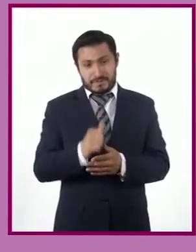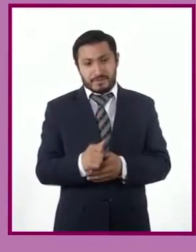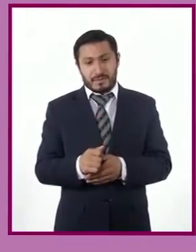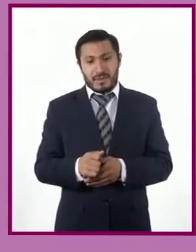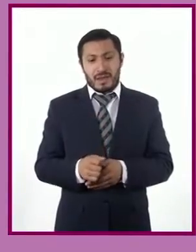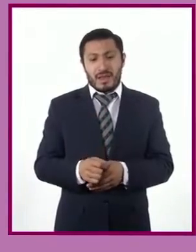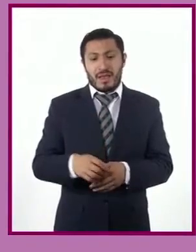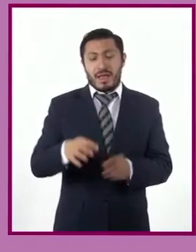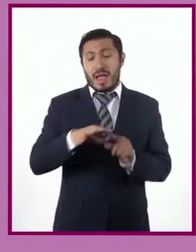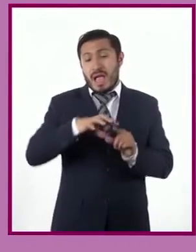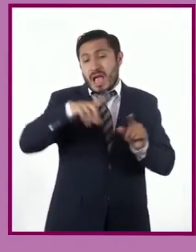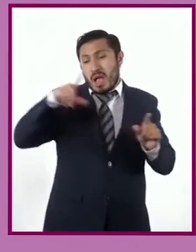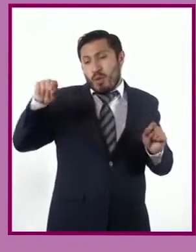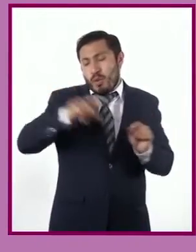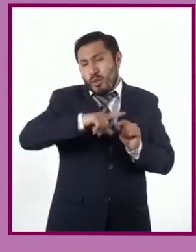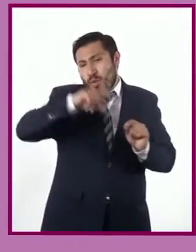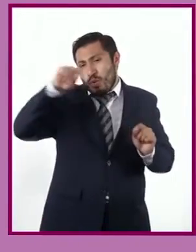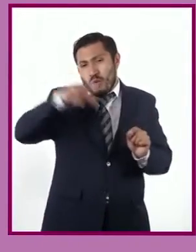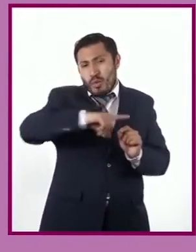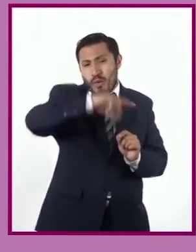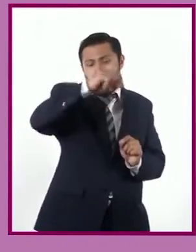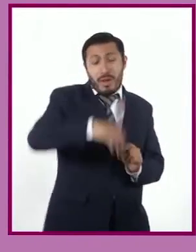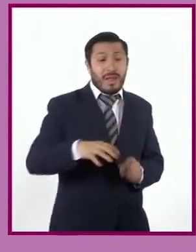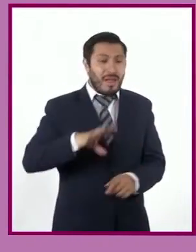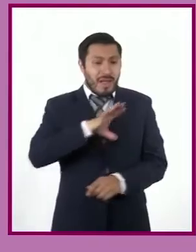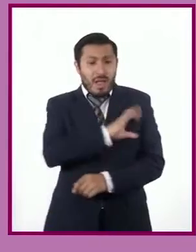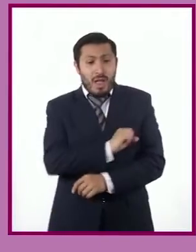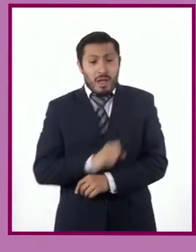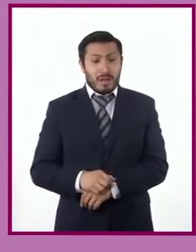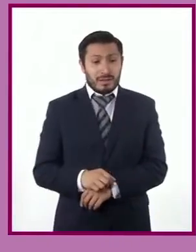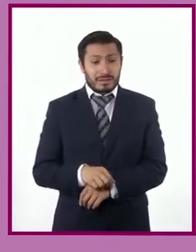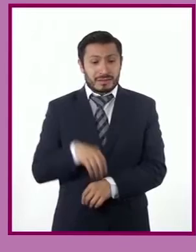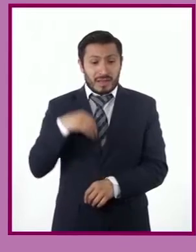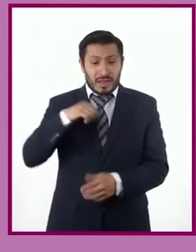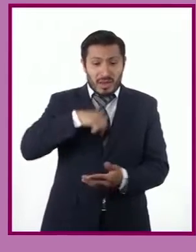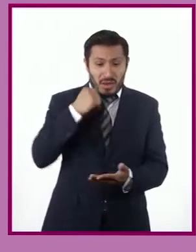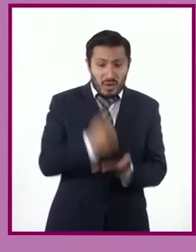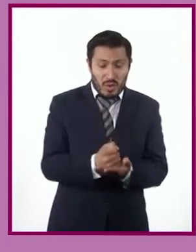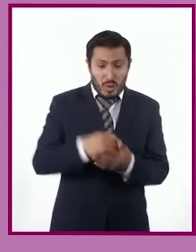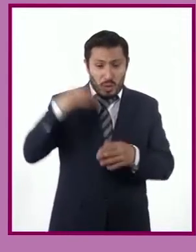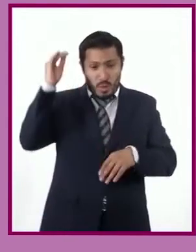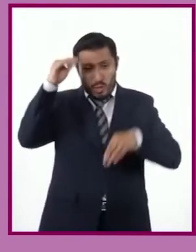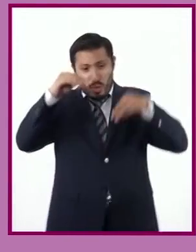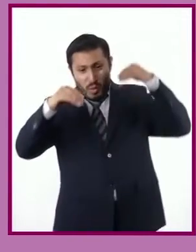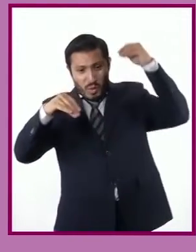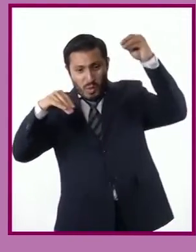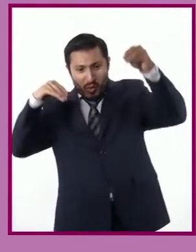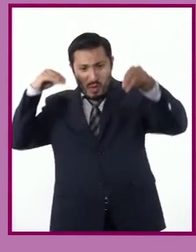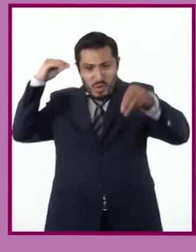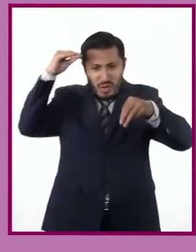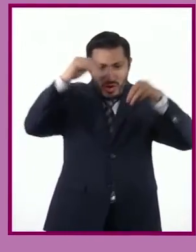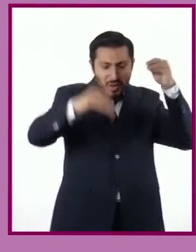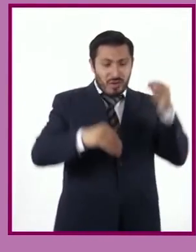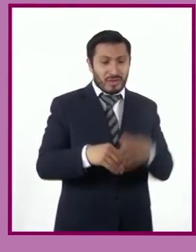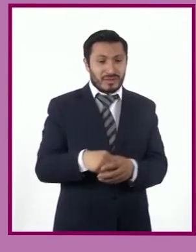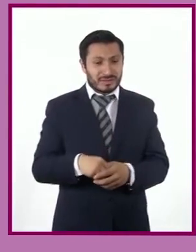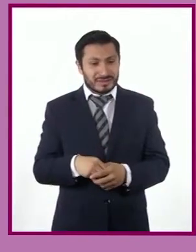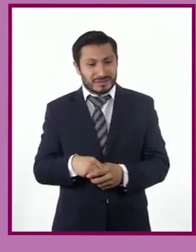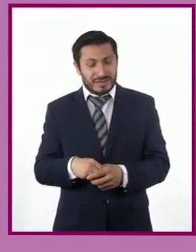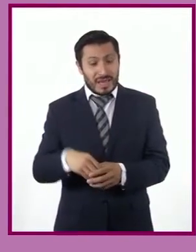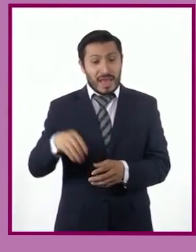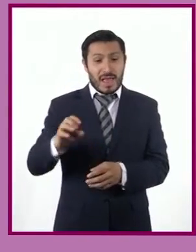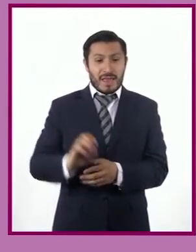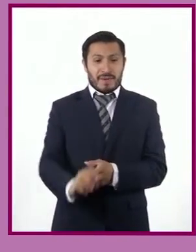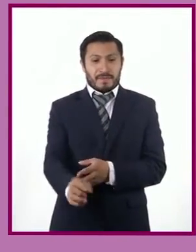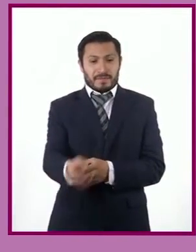fósil de plumas. Y he aquí mi favorito, el fósil de las huellas del dinosaurio terópodo del Rincón Colorado, que está en